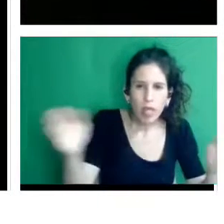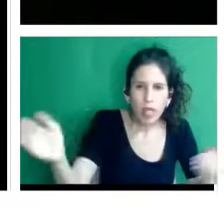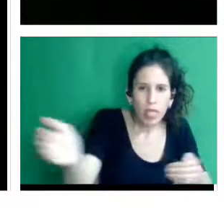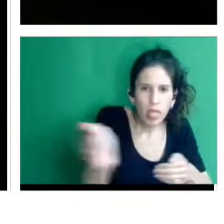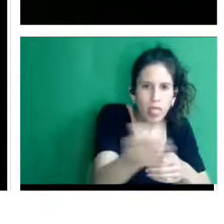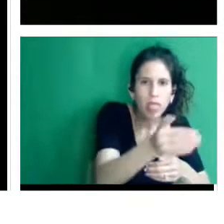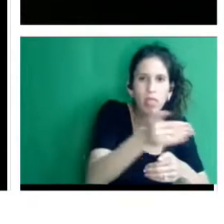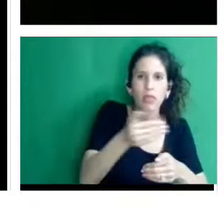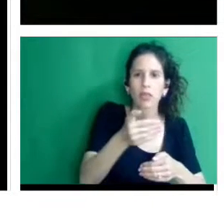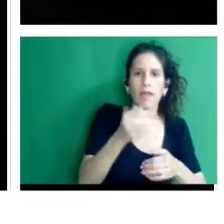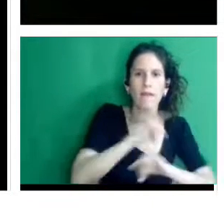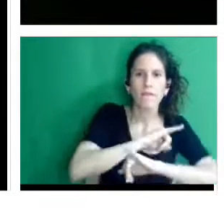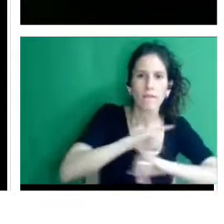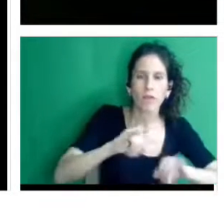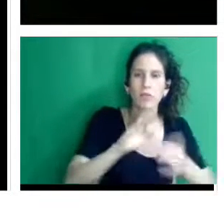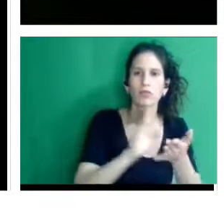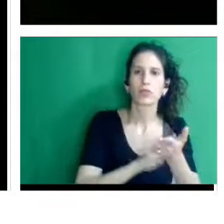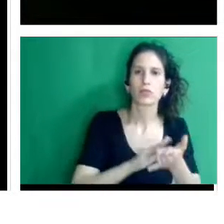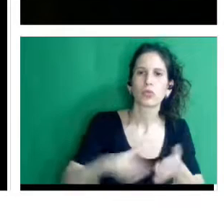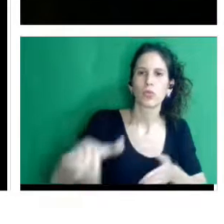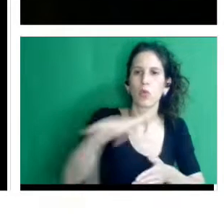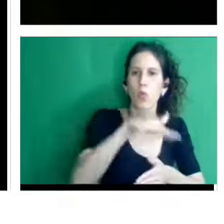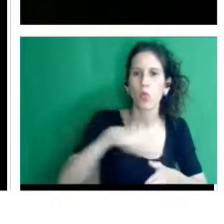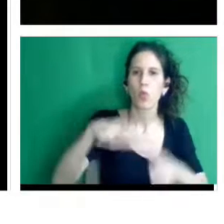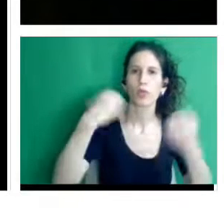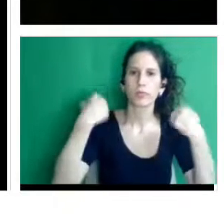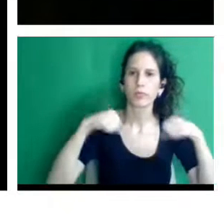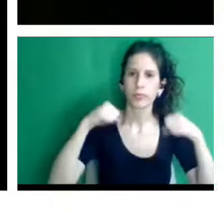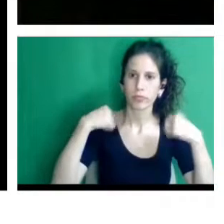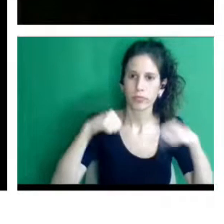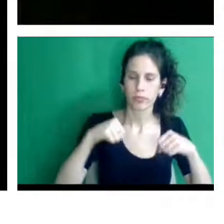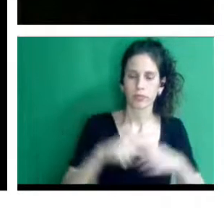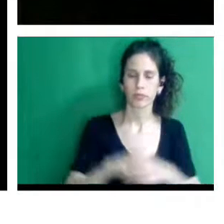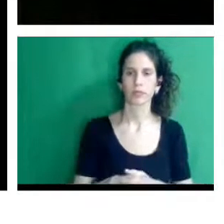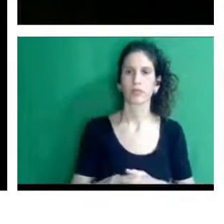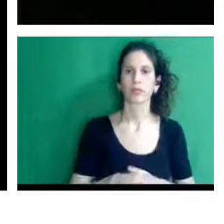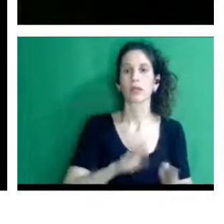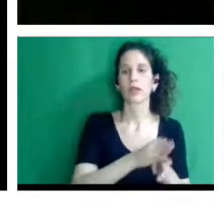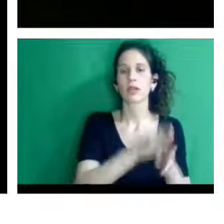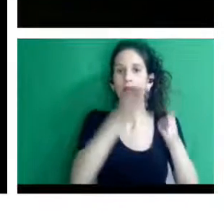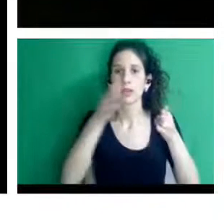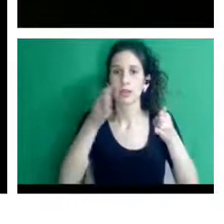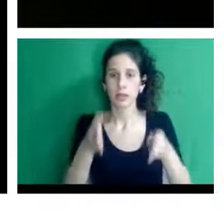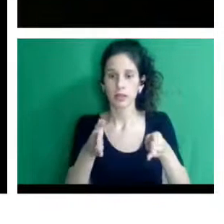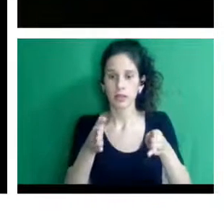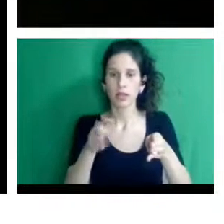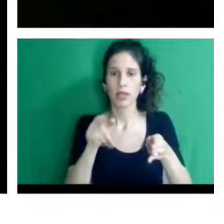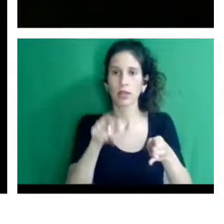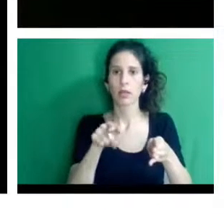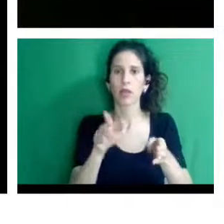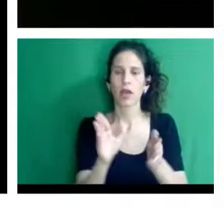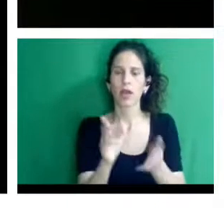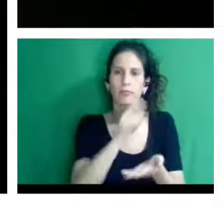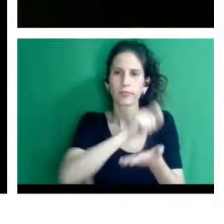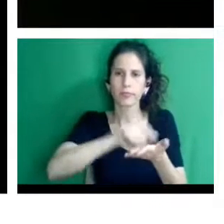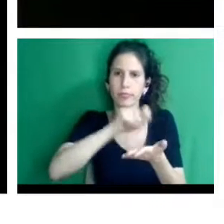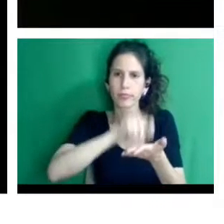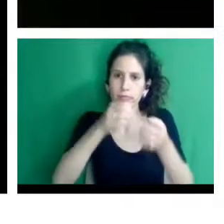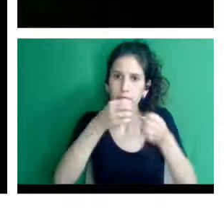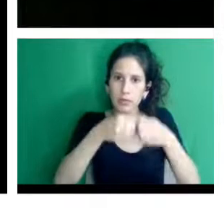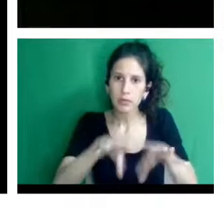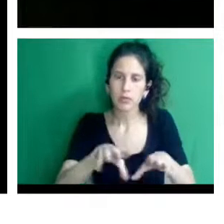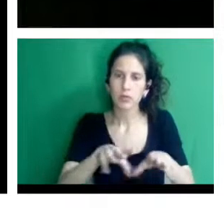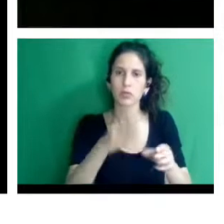En segundo lugar, se empezó la construcción de la guía en dos partes. En la parte 1, involucra toda la normativa en